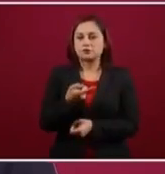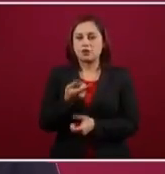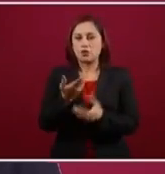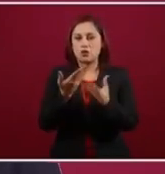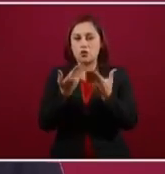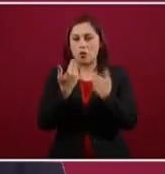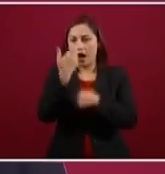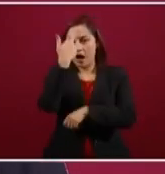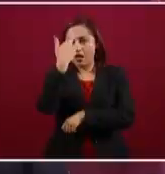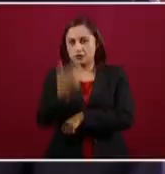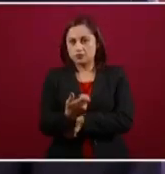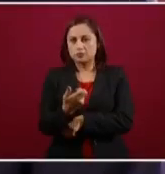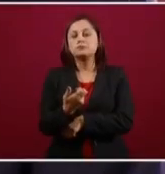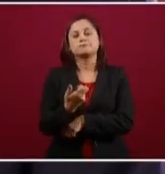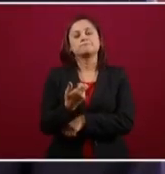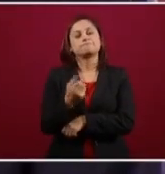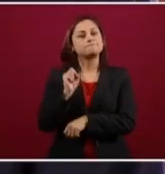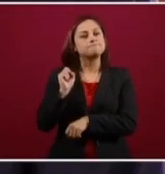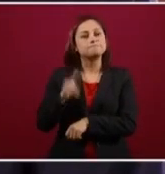con